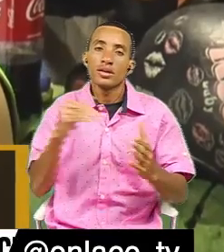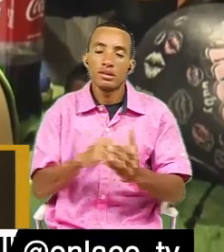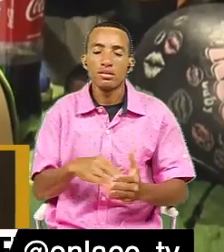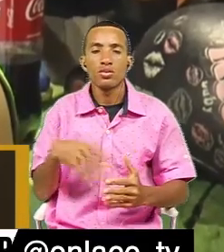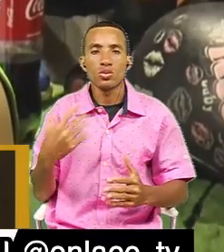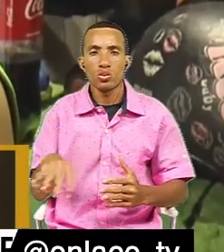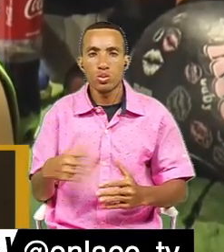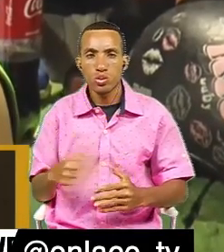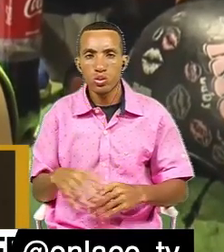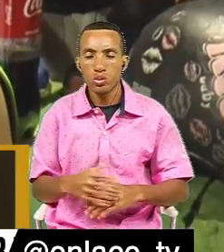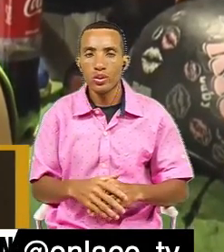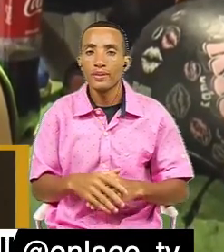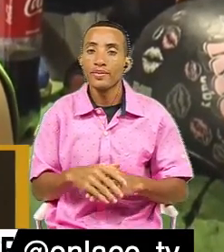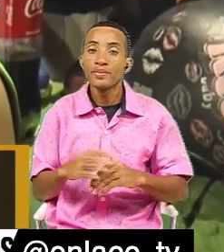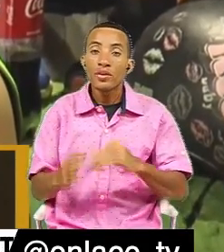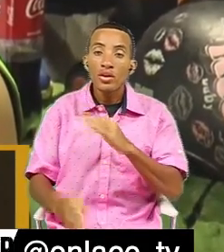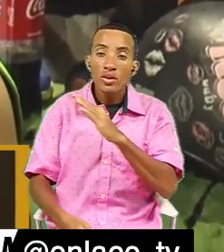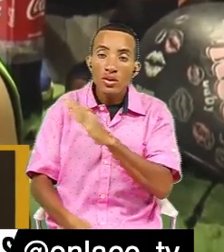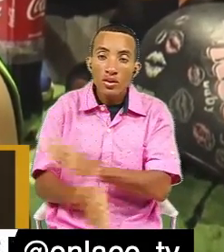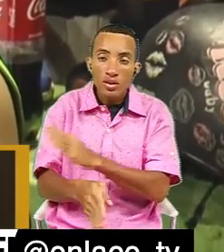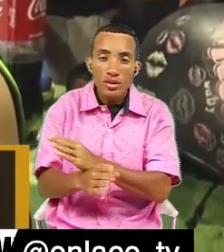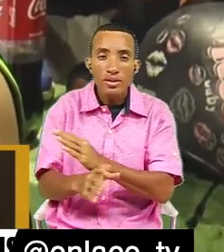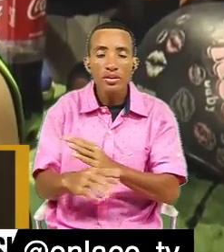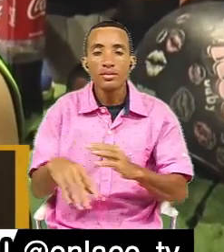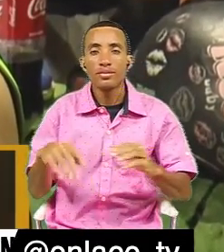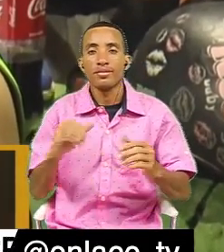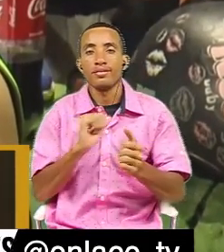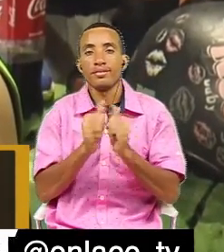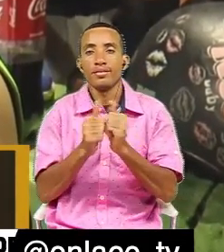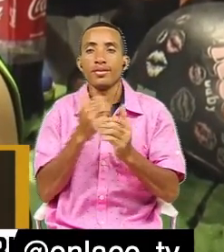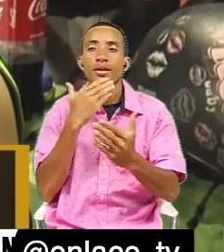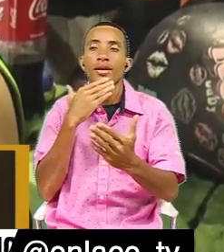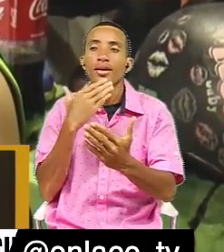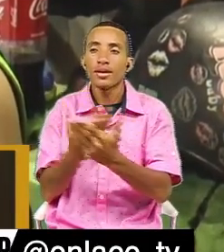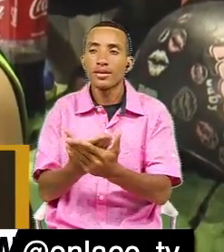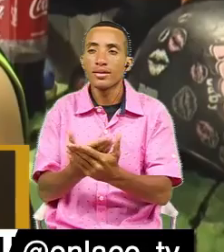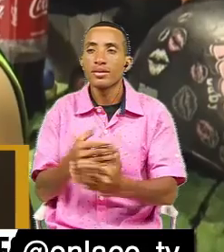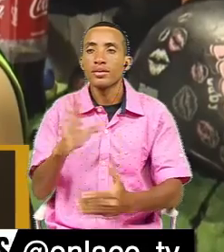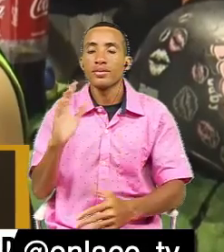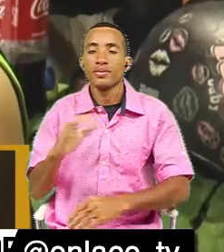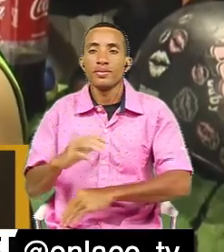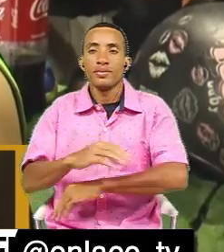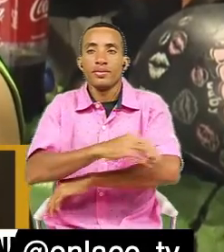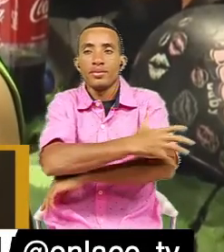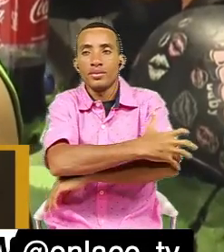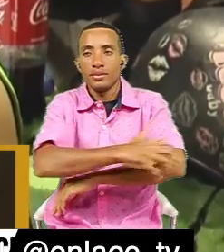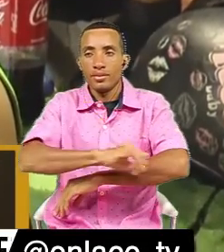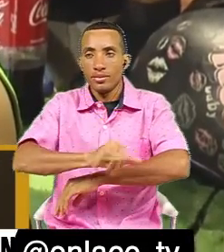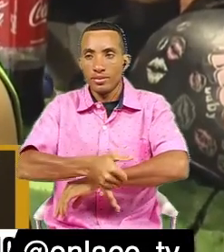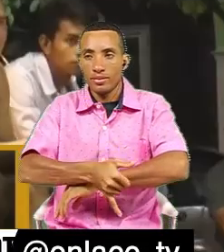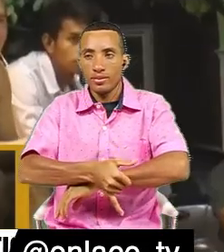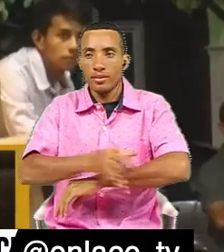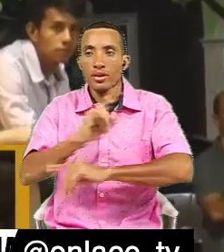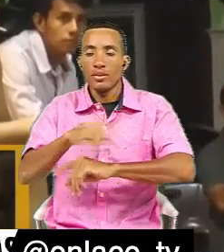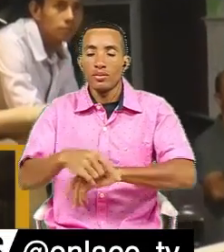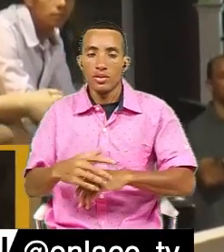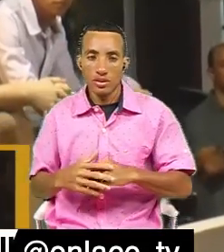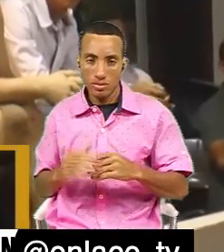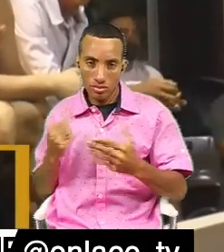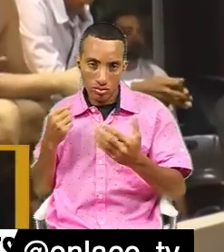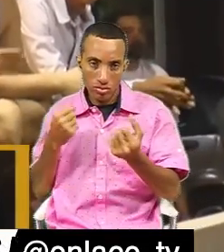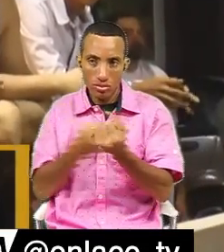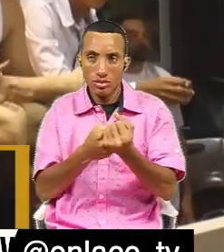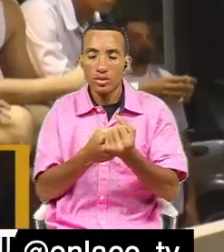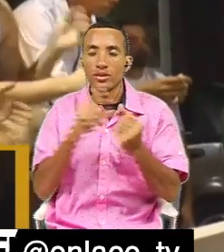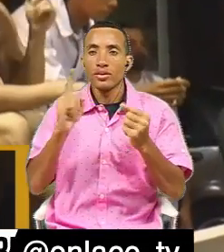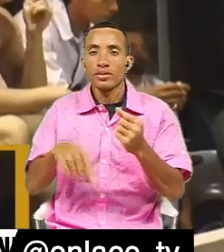en Barrancabermeja y le damos las gracias realmente a Cristian Yuleado porque de verdad está apoyando el deporte en Barranca. Las graderías de la cancha